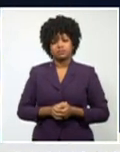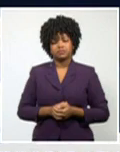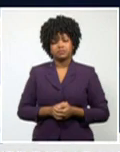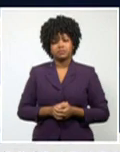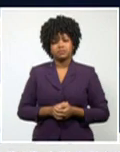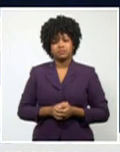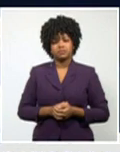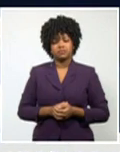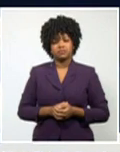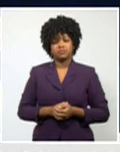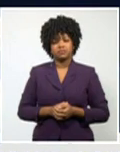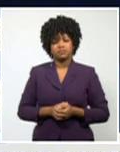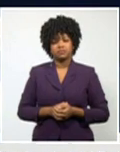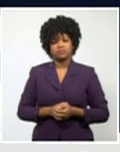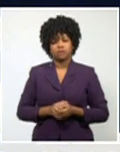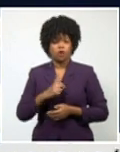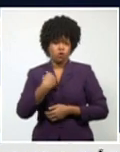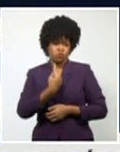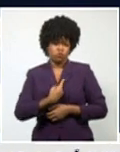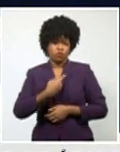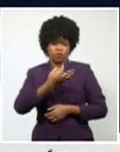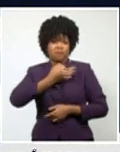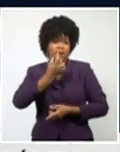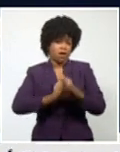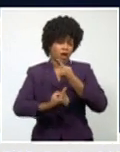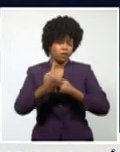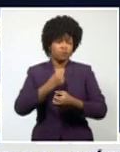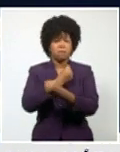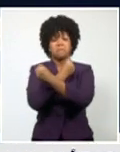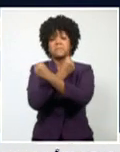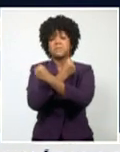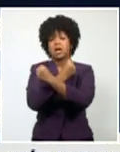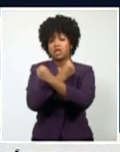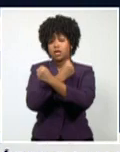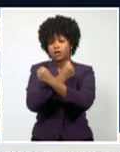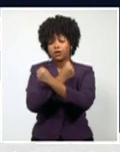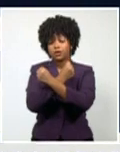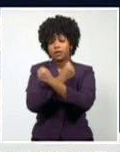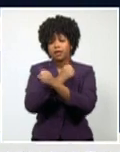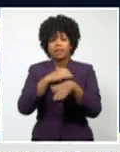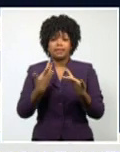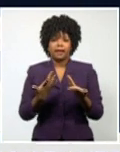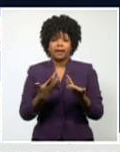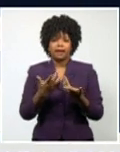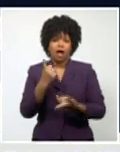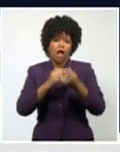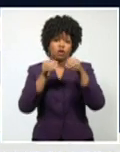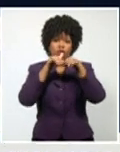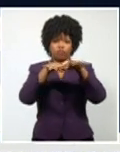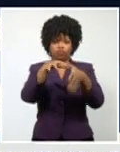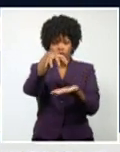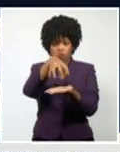hacemos una salvedad. El riesgo de que se produzcan eventos, que se produzca